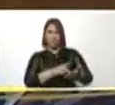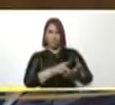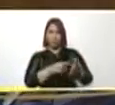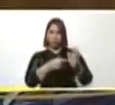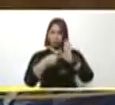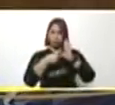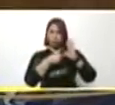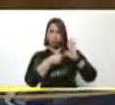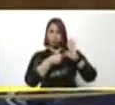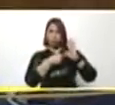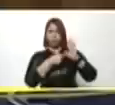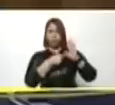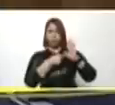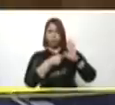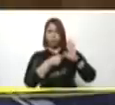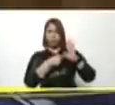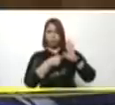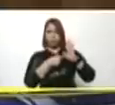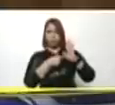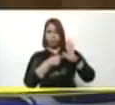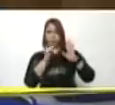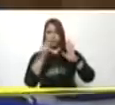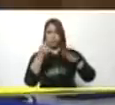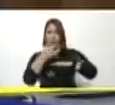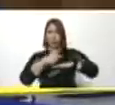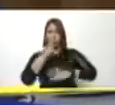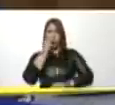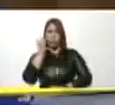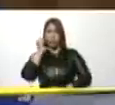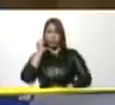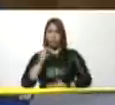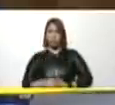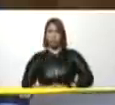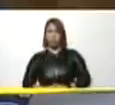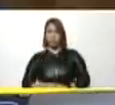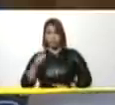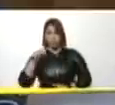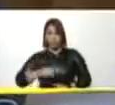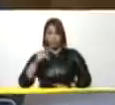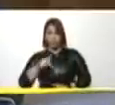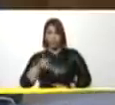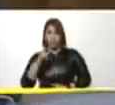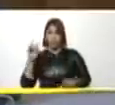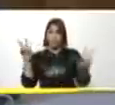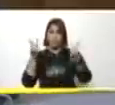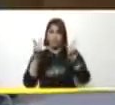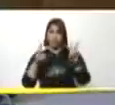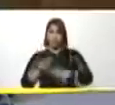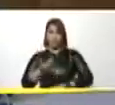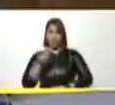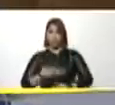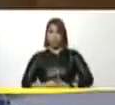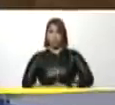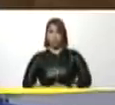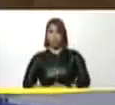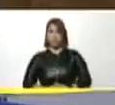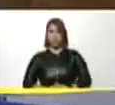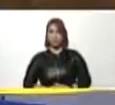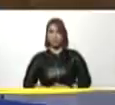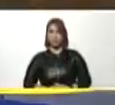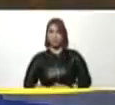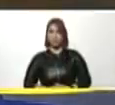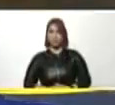ejemplo de uno de los gobernadores que hoy esgrime una victoria importante que viene